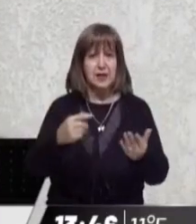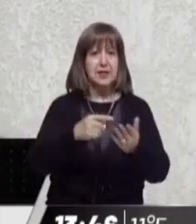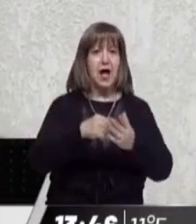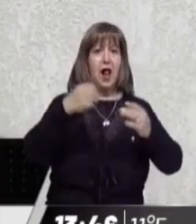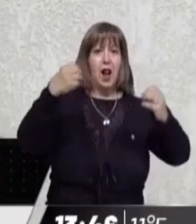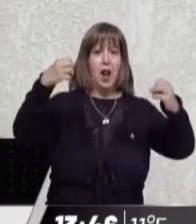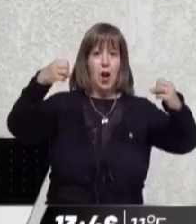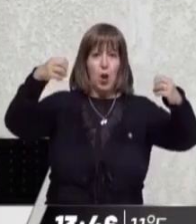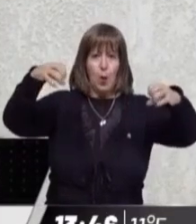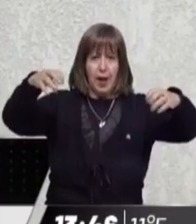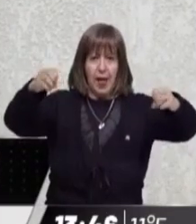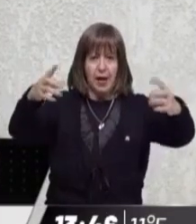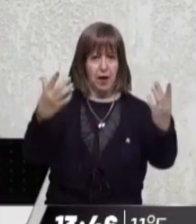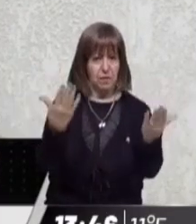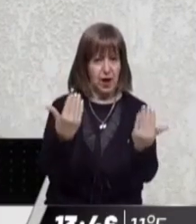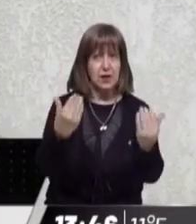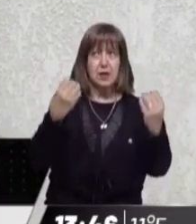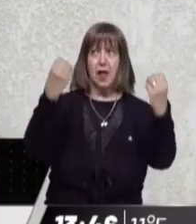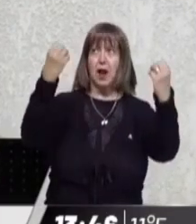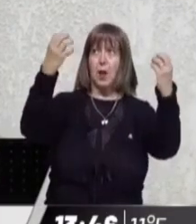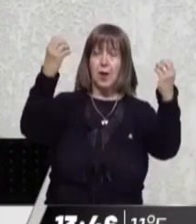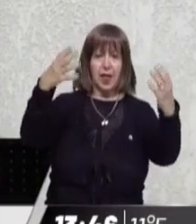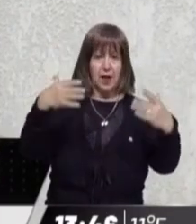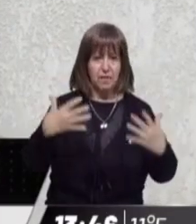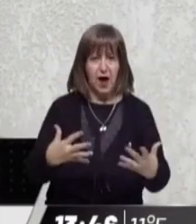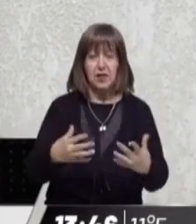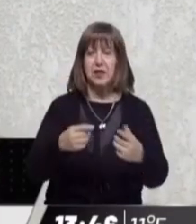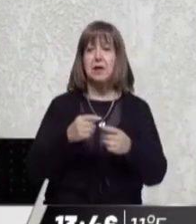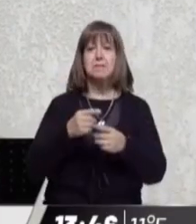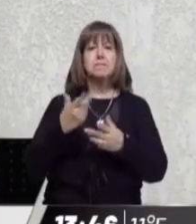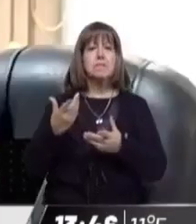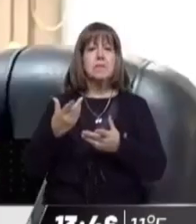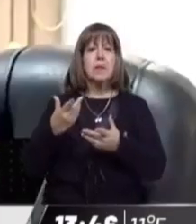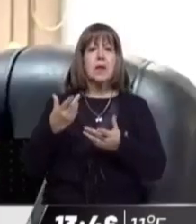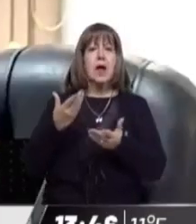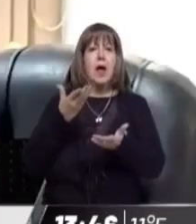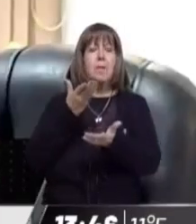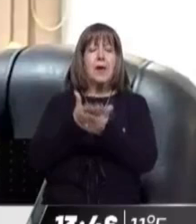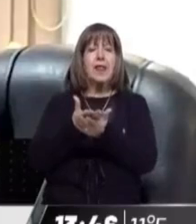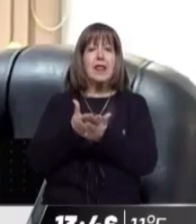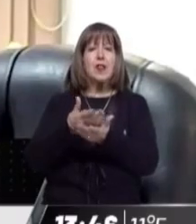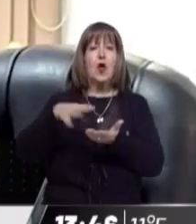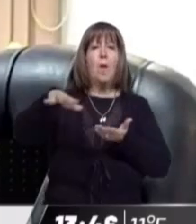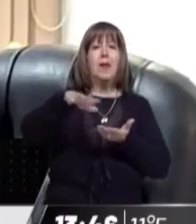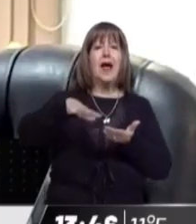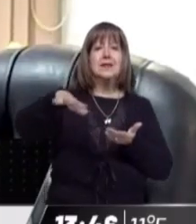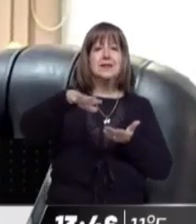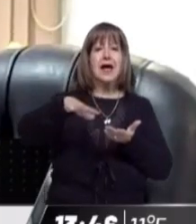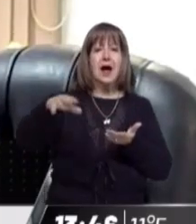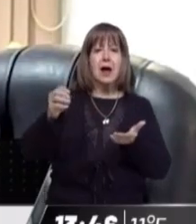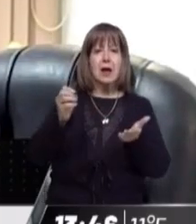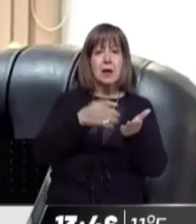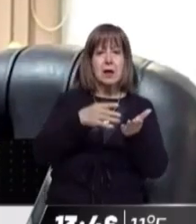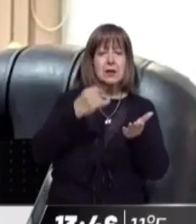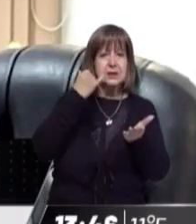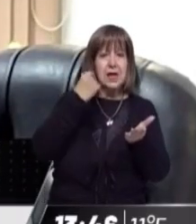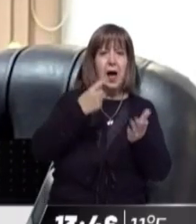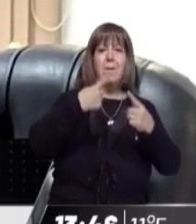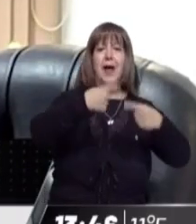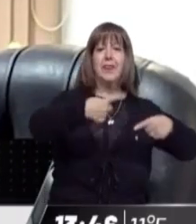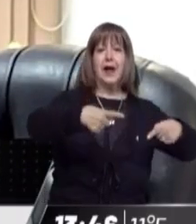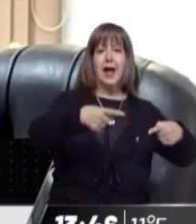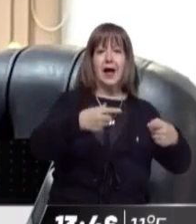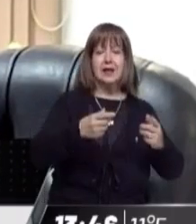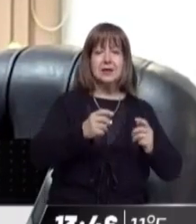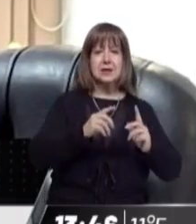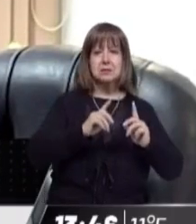luminarias que deberían estar de material para arreglos de una plaza es es un caso ular se Dean materiales se